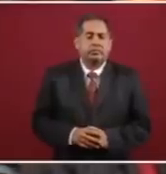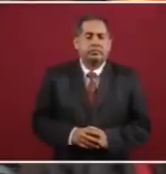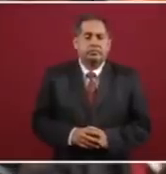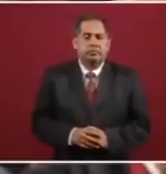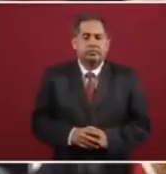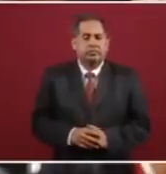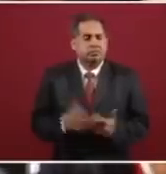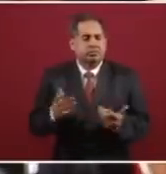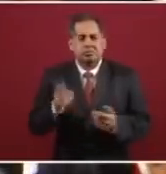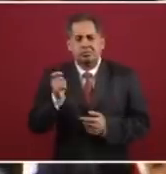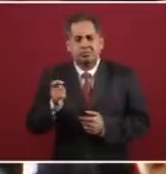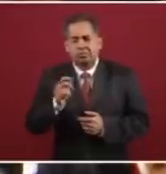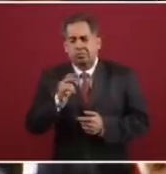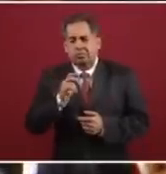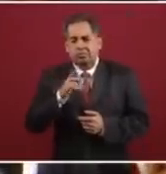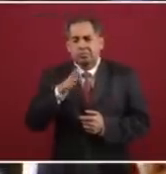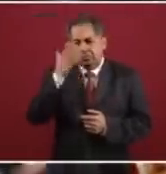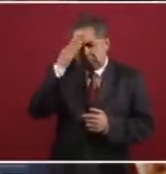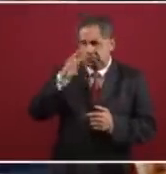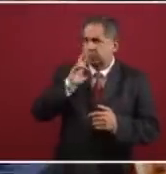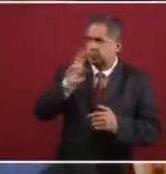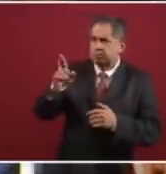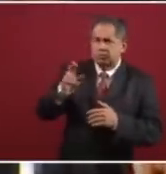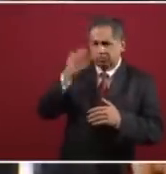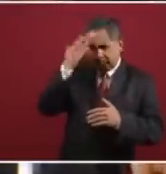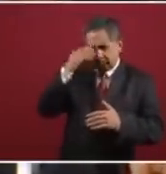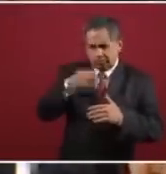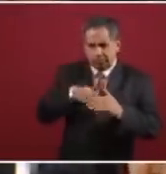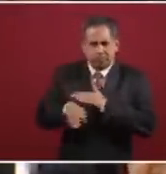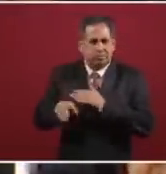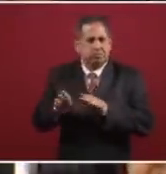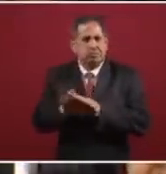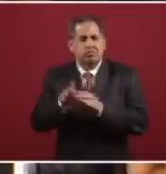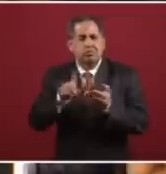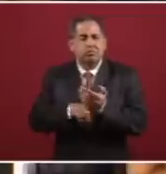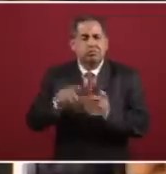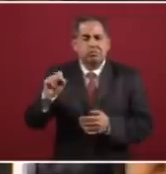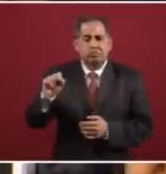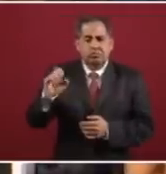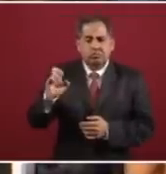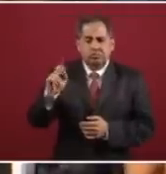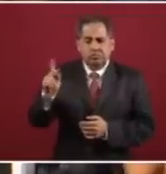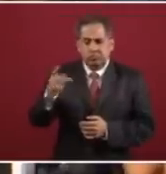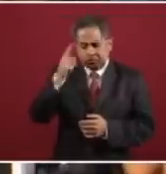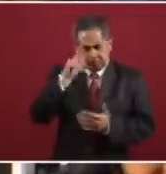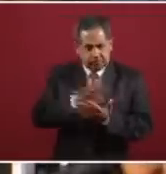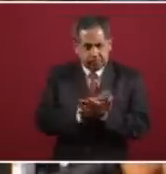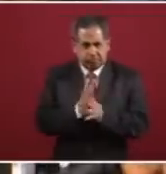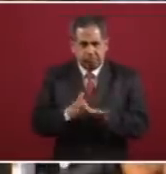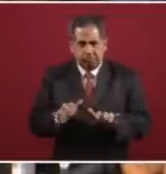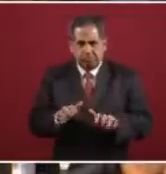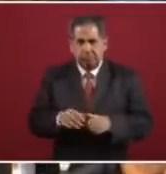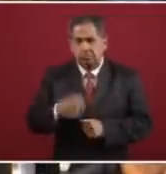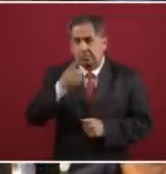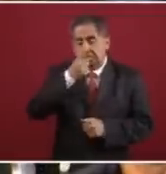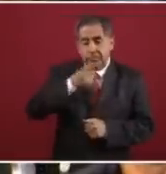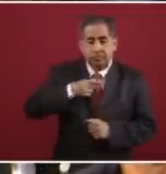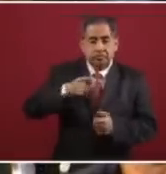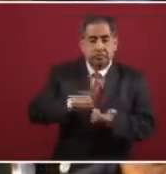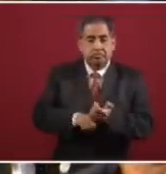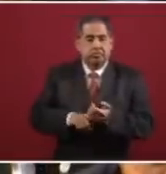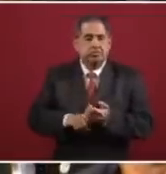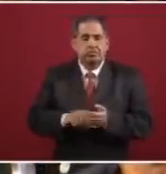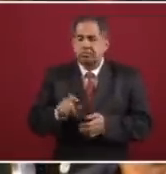¿qué le han reportado del programa de digitalización en la SEP? Nos decían que, al igual que las